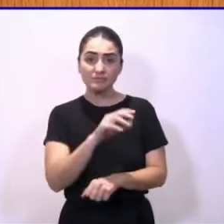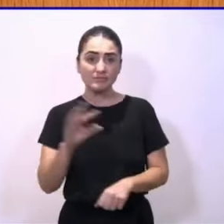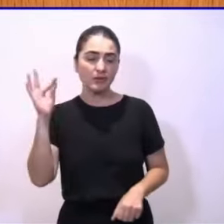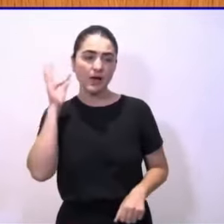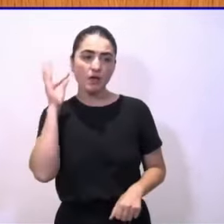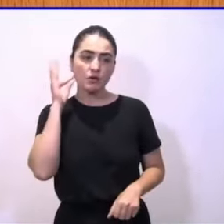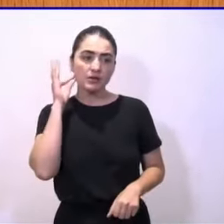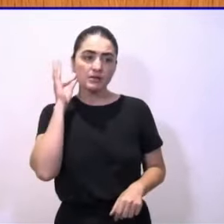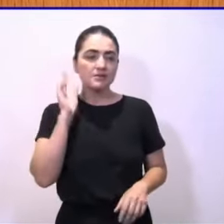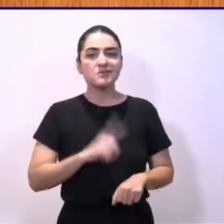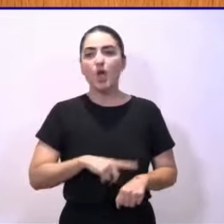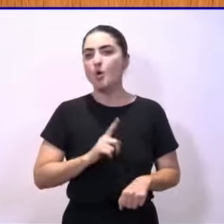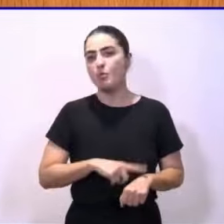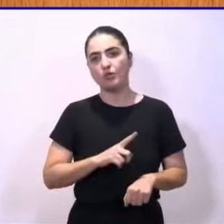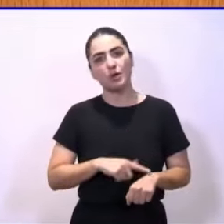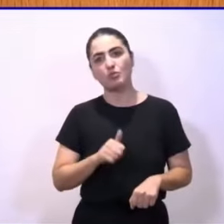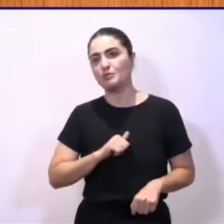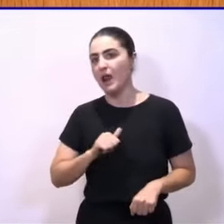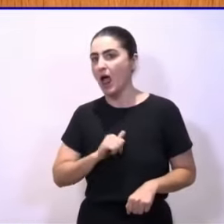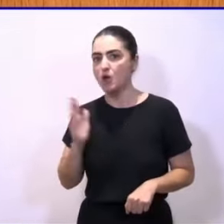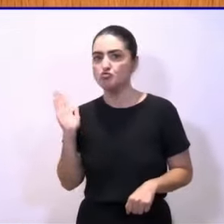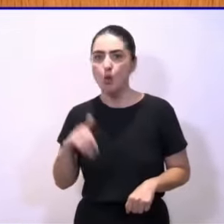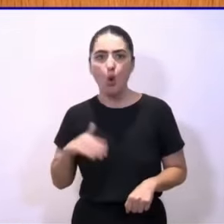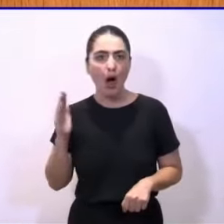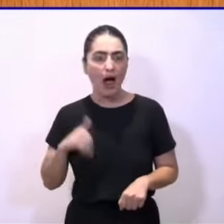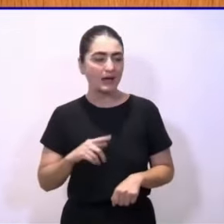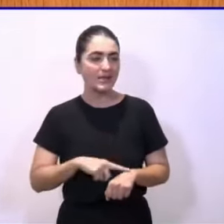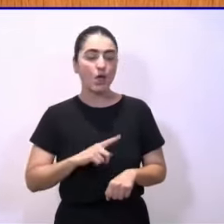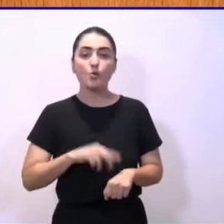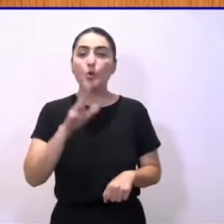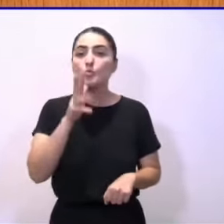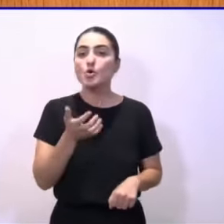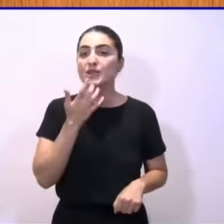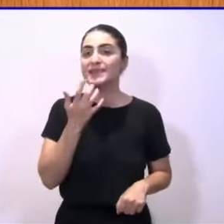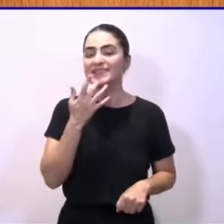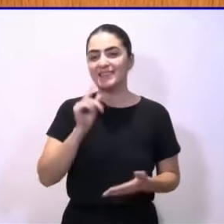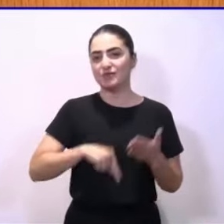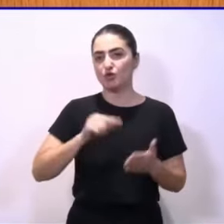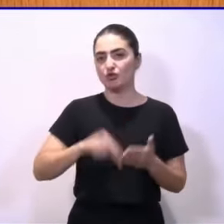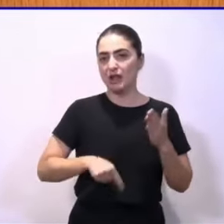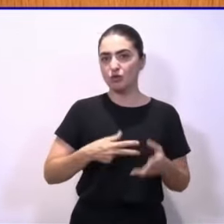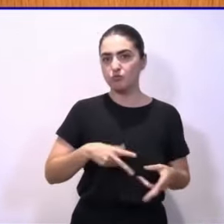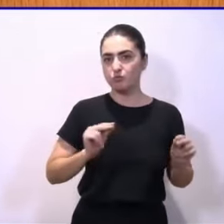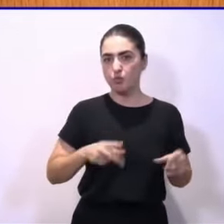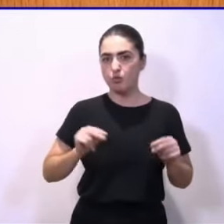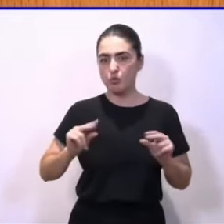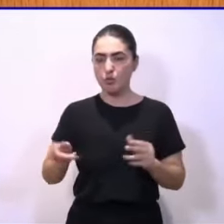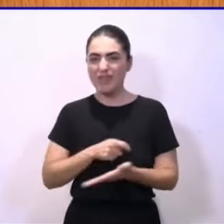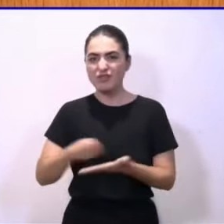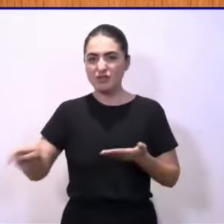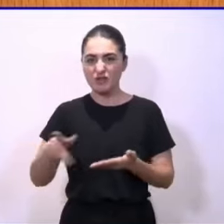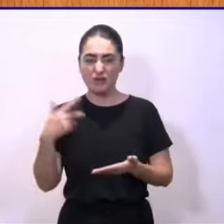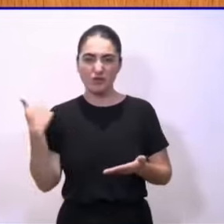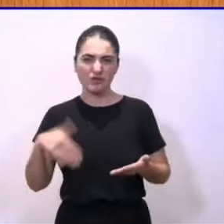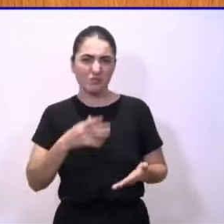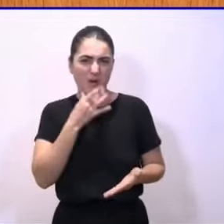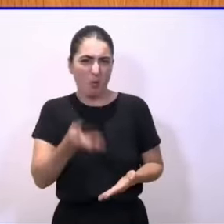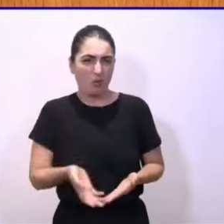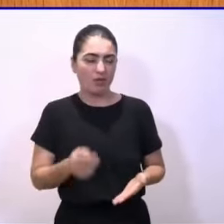tienen tiempo que esperar. Porque si se proceden a las extinciones de contrato con indemnizaciones